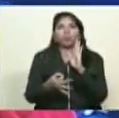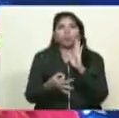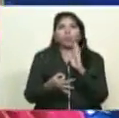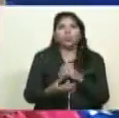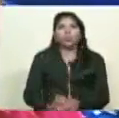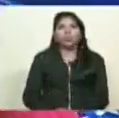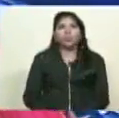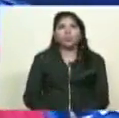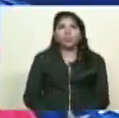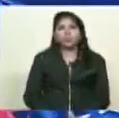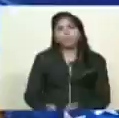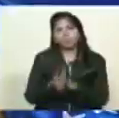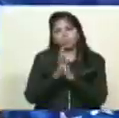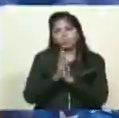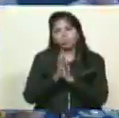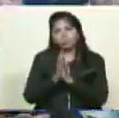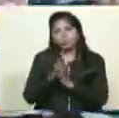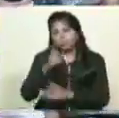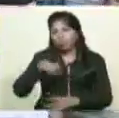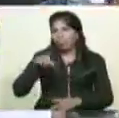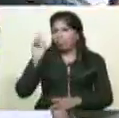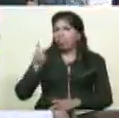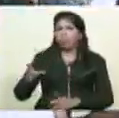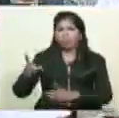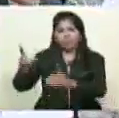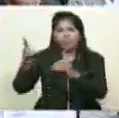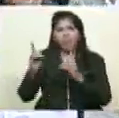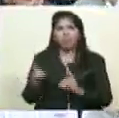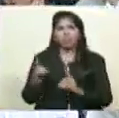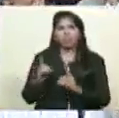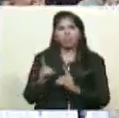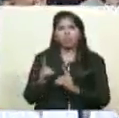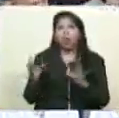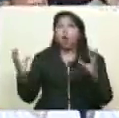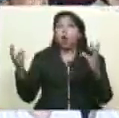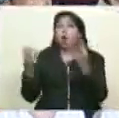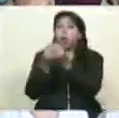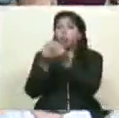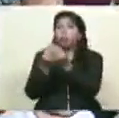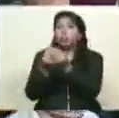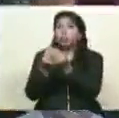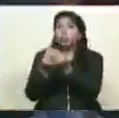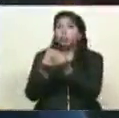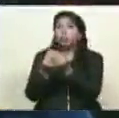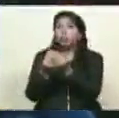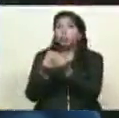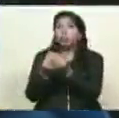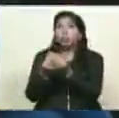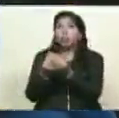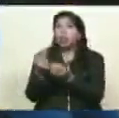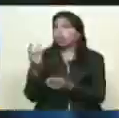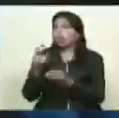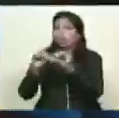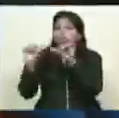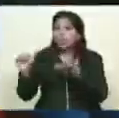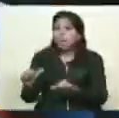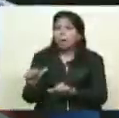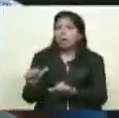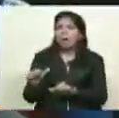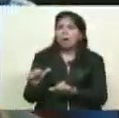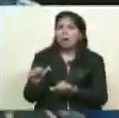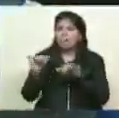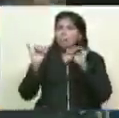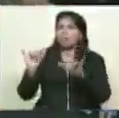verdad, tomar las decisiones, de verdad, conjuntamente, porque son dos sistemas igual. Los